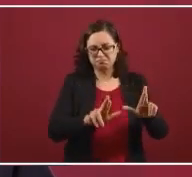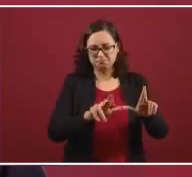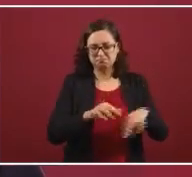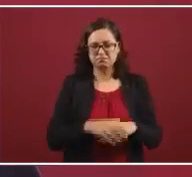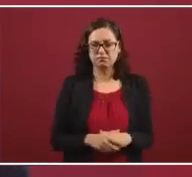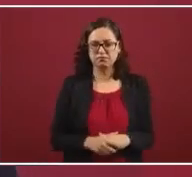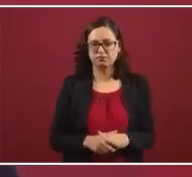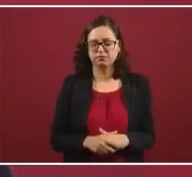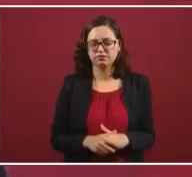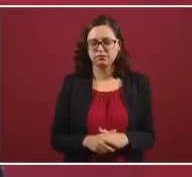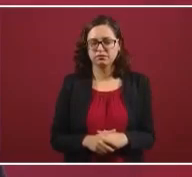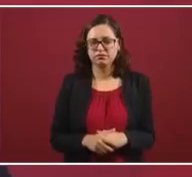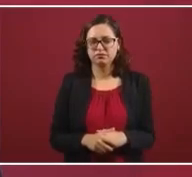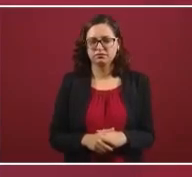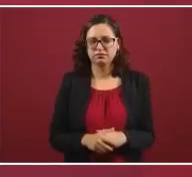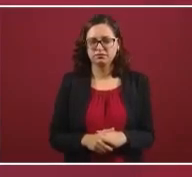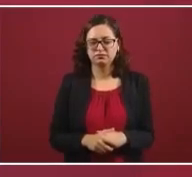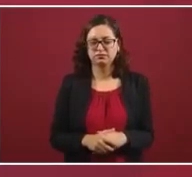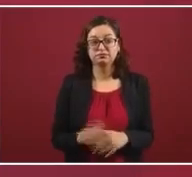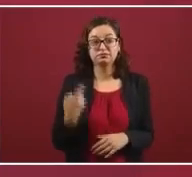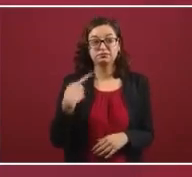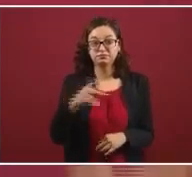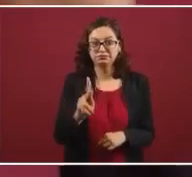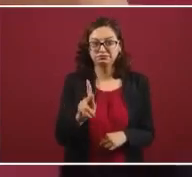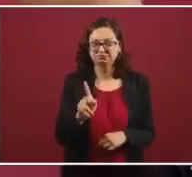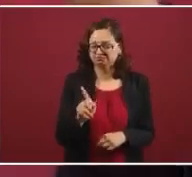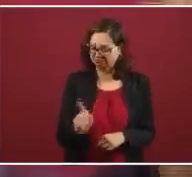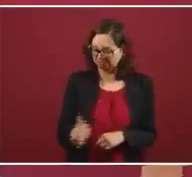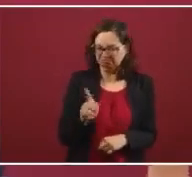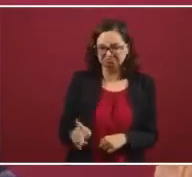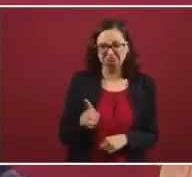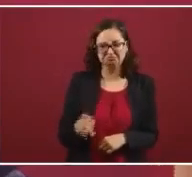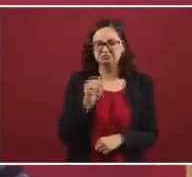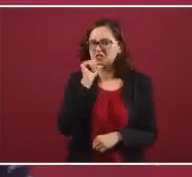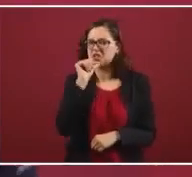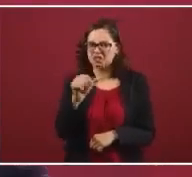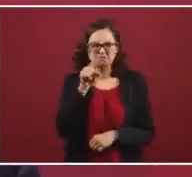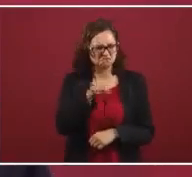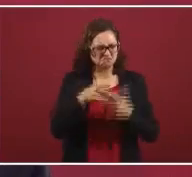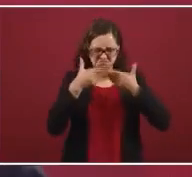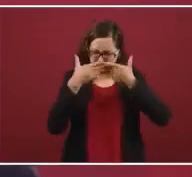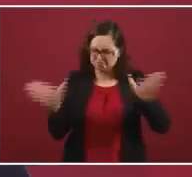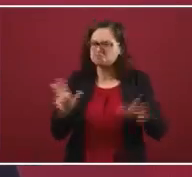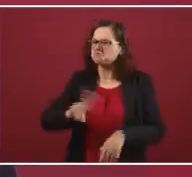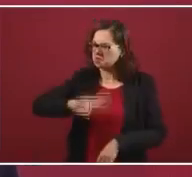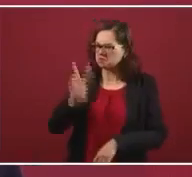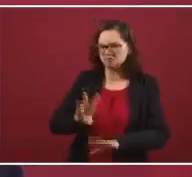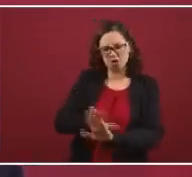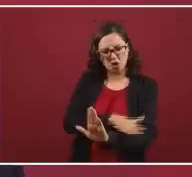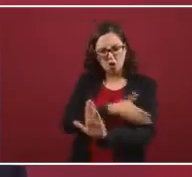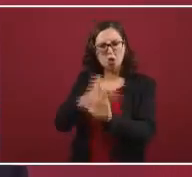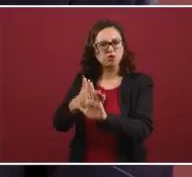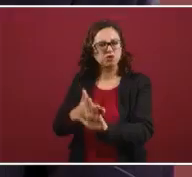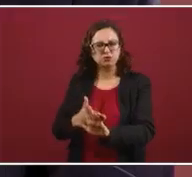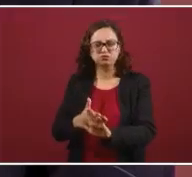Pero sin simulación, abierto, en contra.